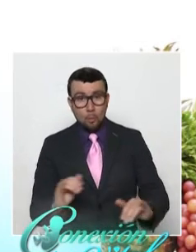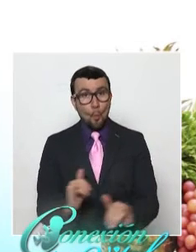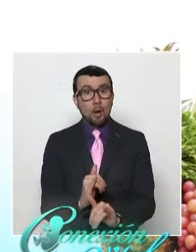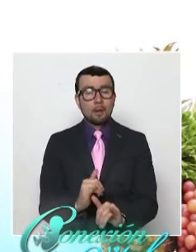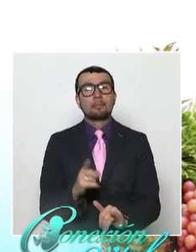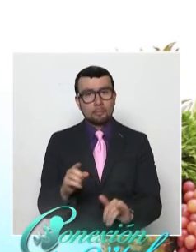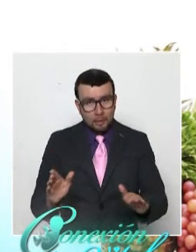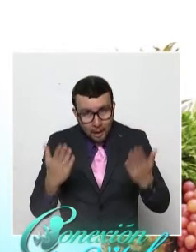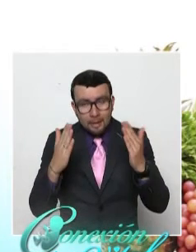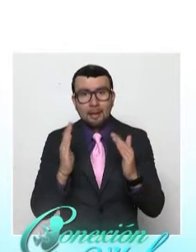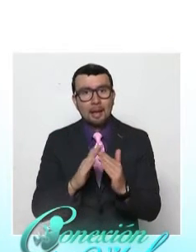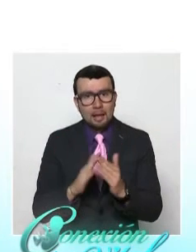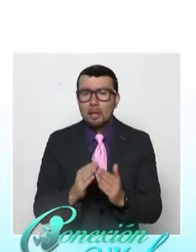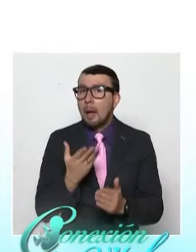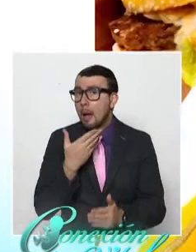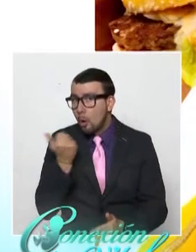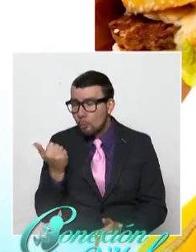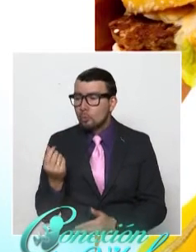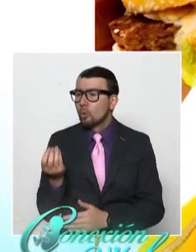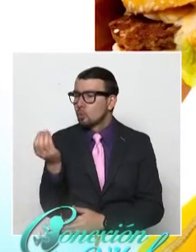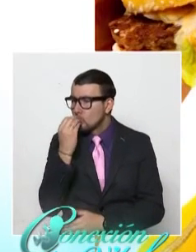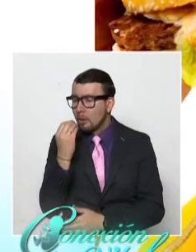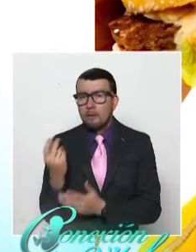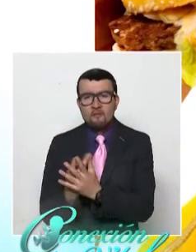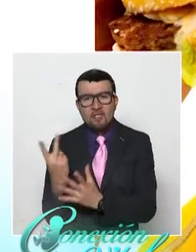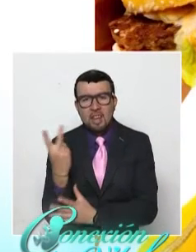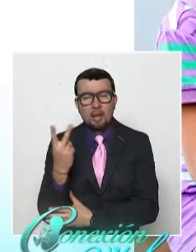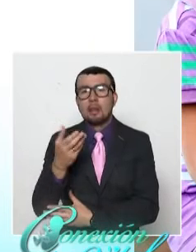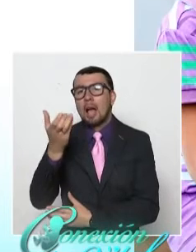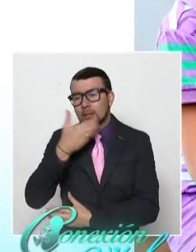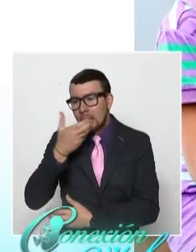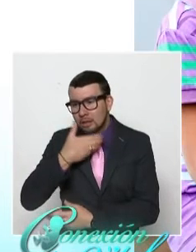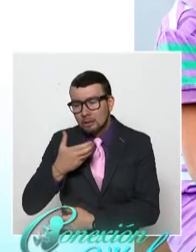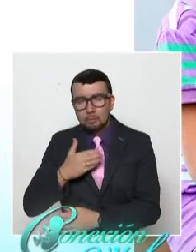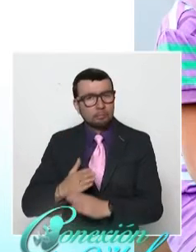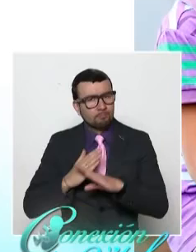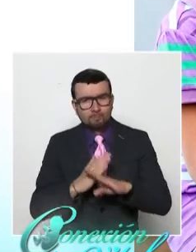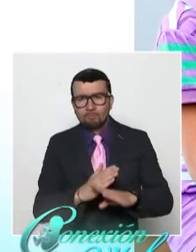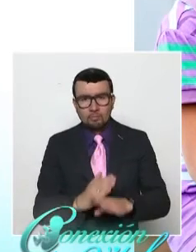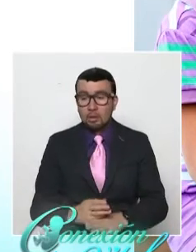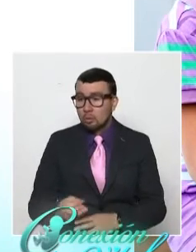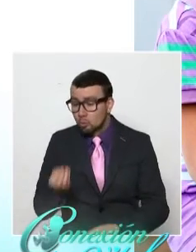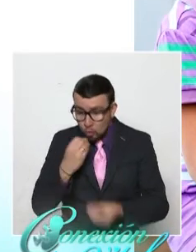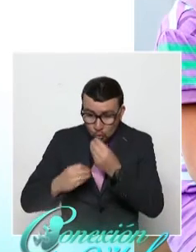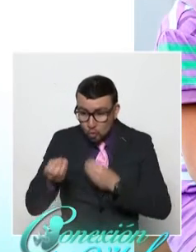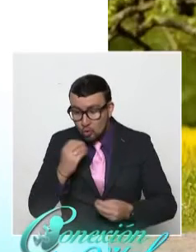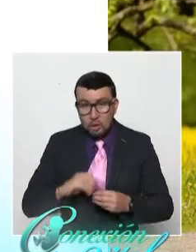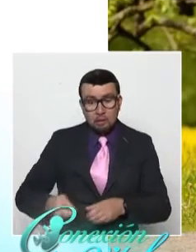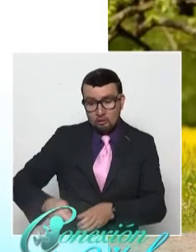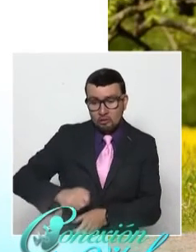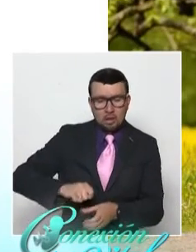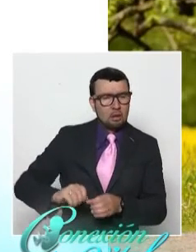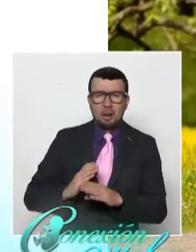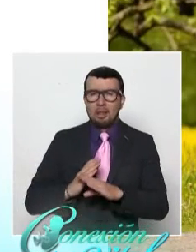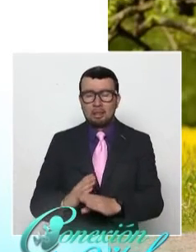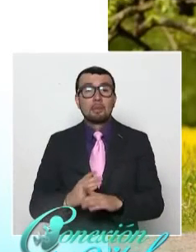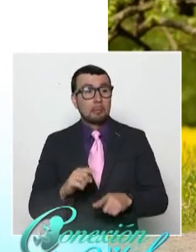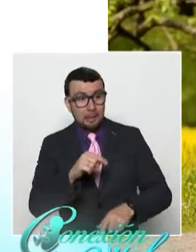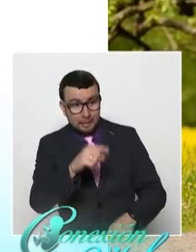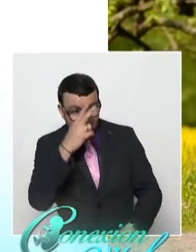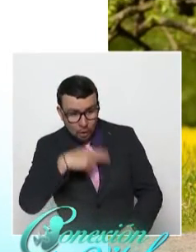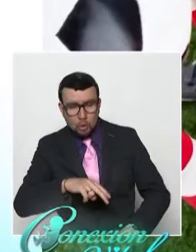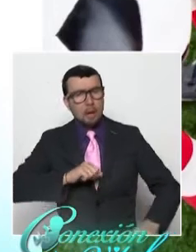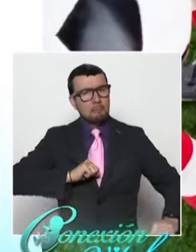su casa el consumo de vegetales y frutas en lugar de alimentos procesados. También es importante que implemente con sus hijos una rutina